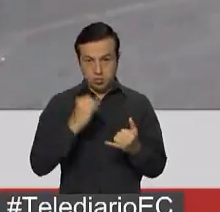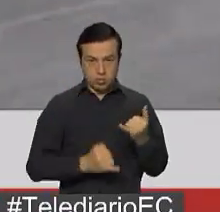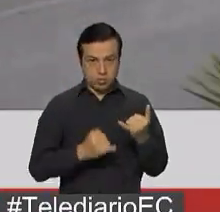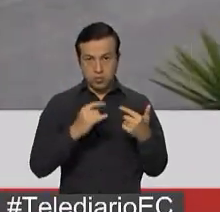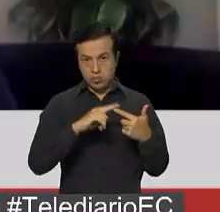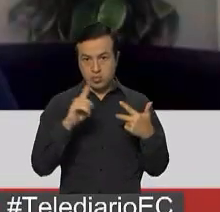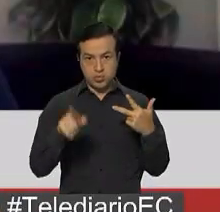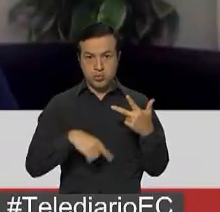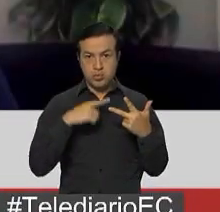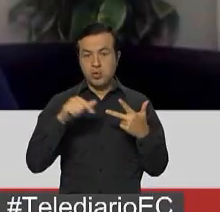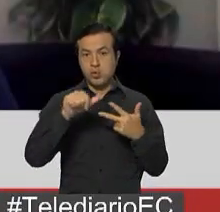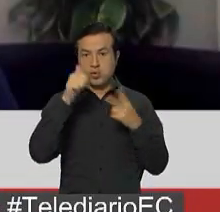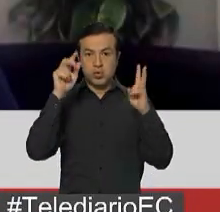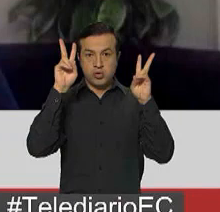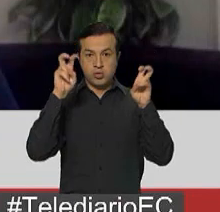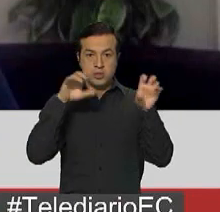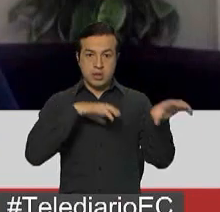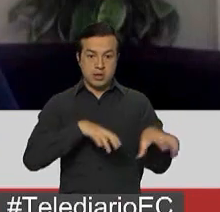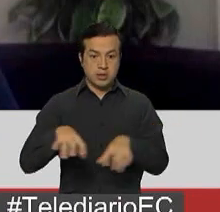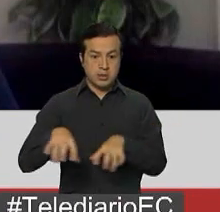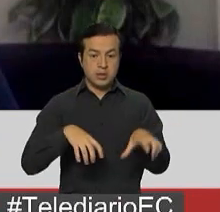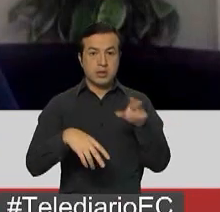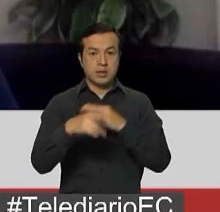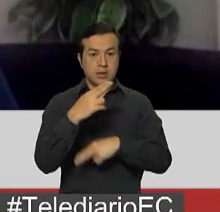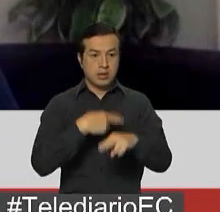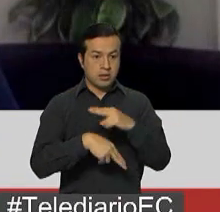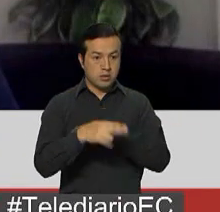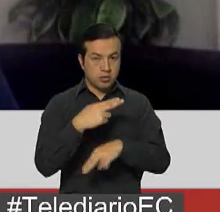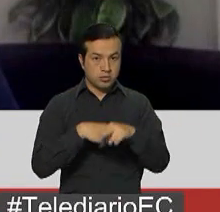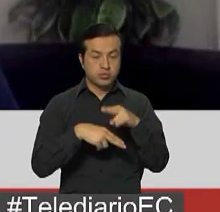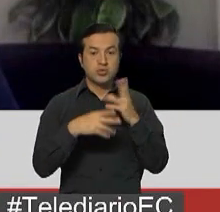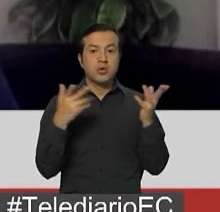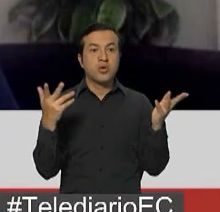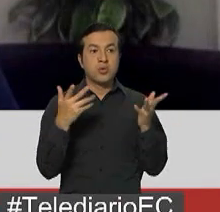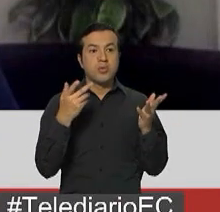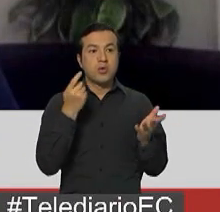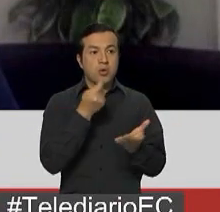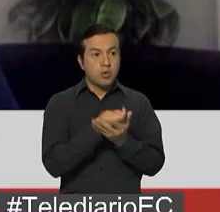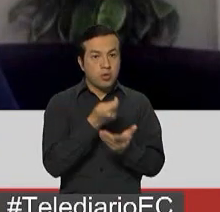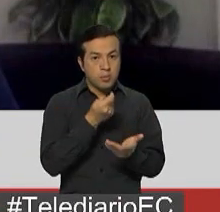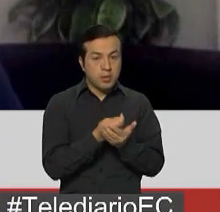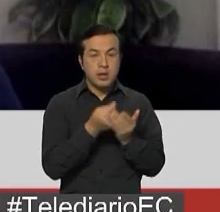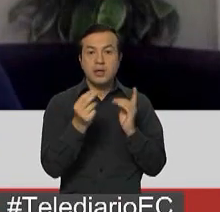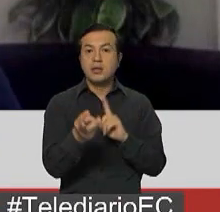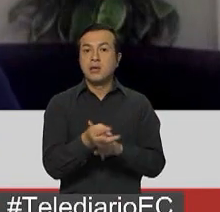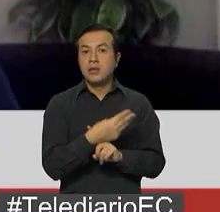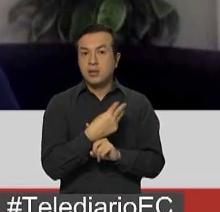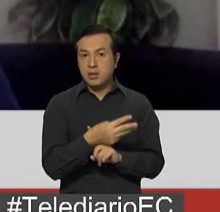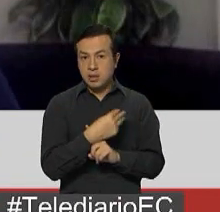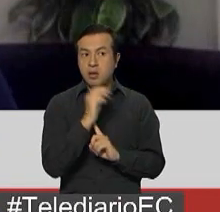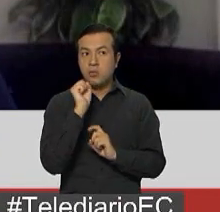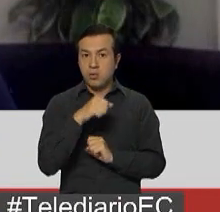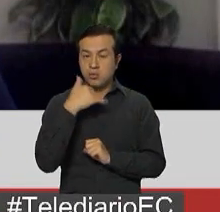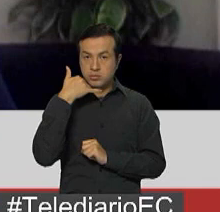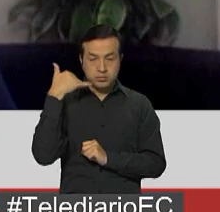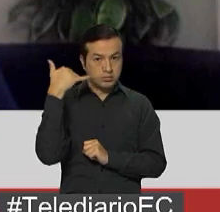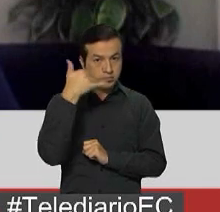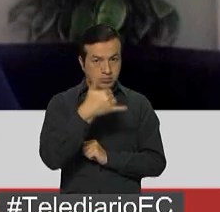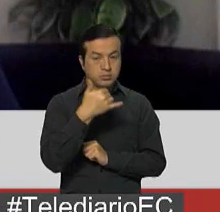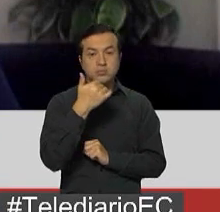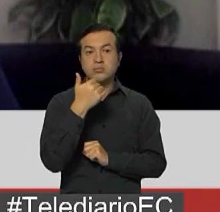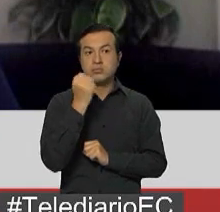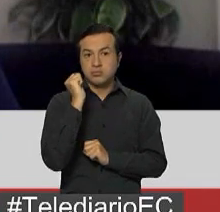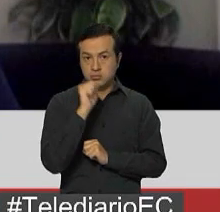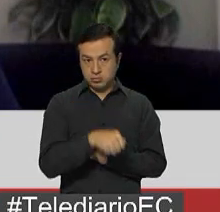ámbitos las actividades comerciales mediante pedidos por llamadas telefónicas o también